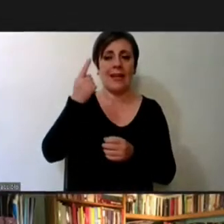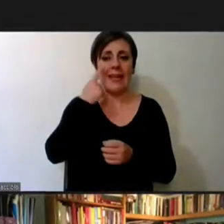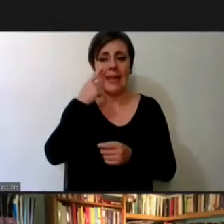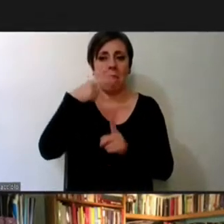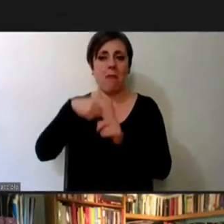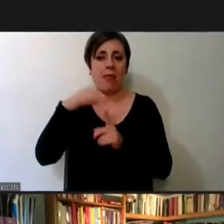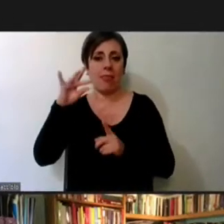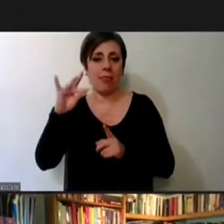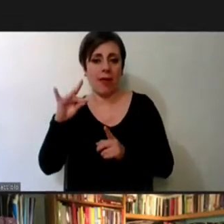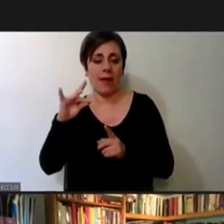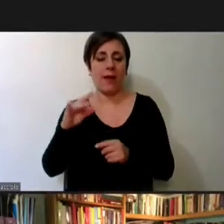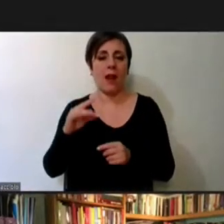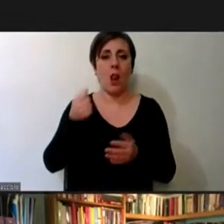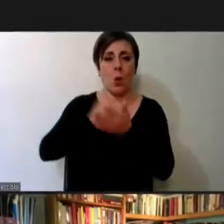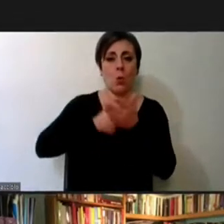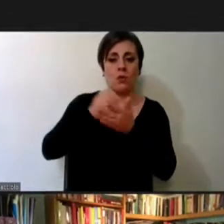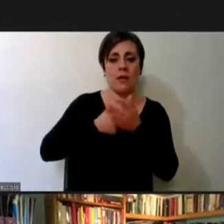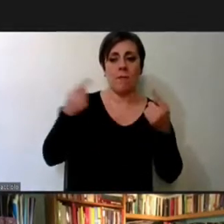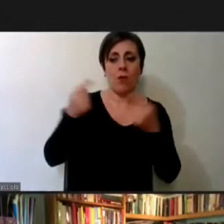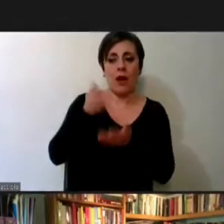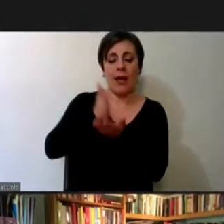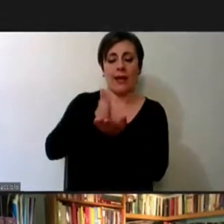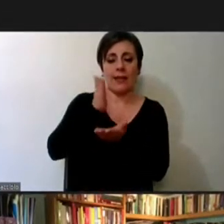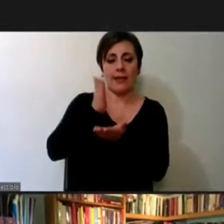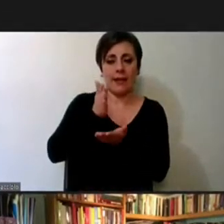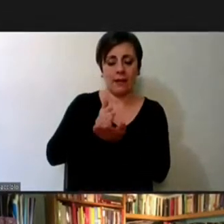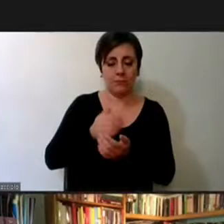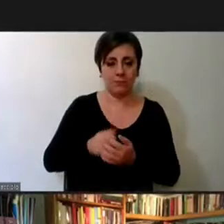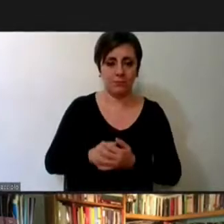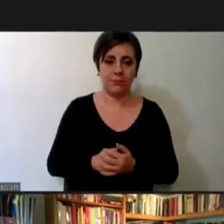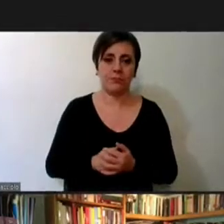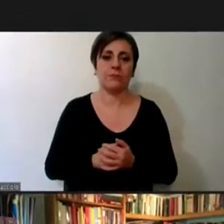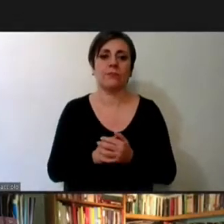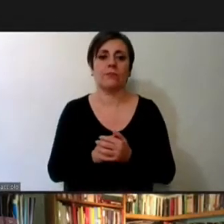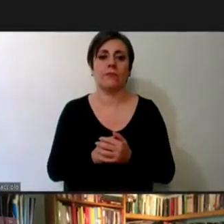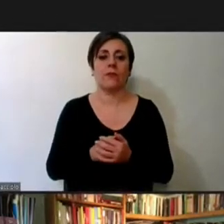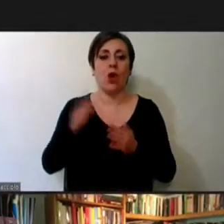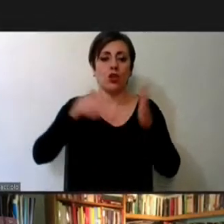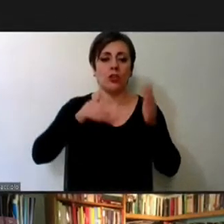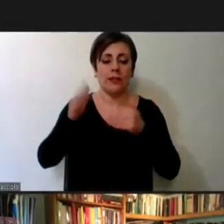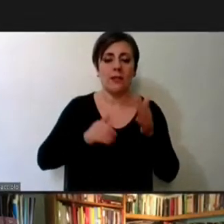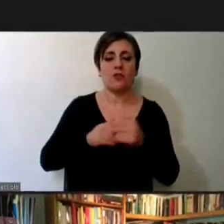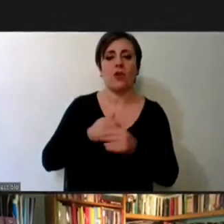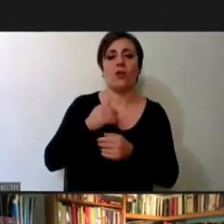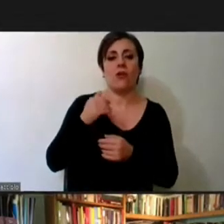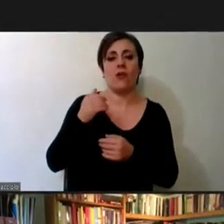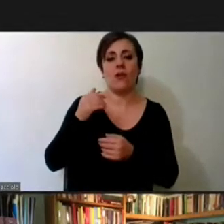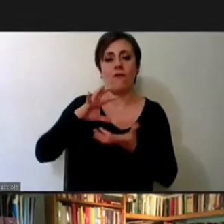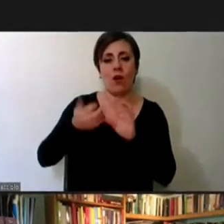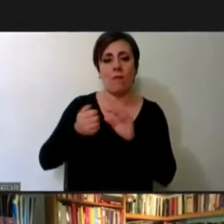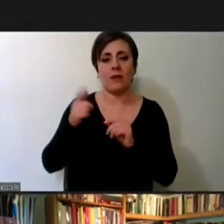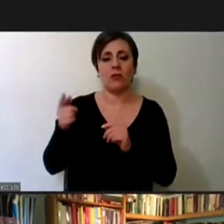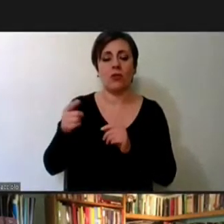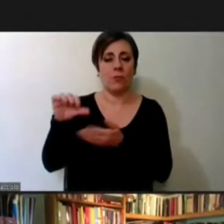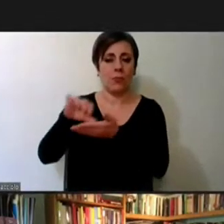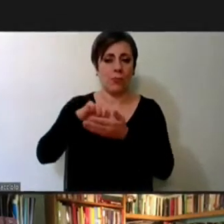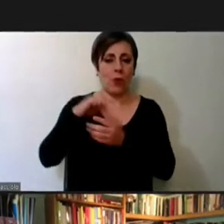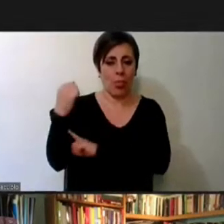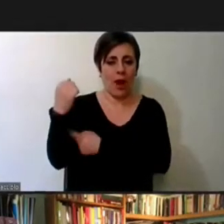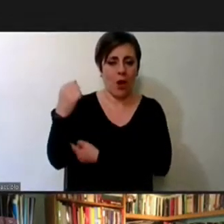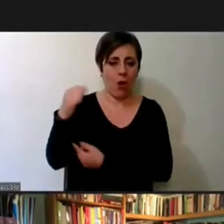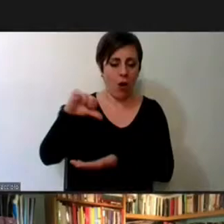por la ética y contra la corrupción, empleo y contratación del sector público, urbanismo y actividad de fomento de los poderes locales. Es